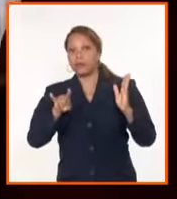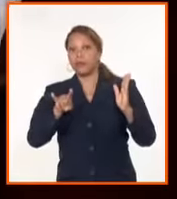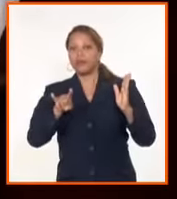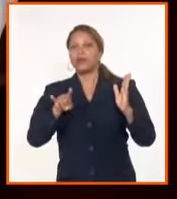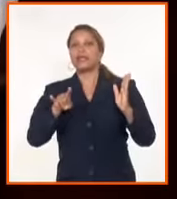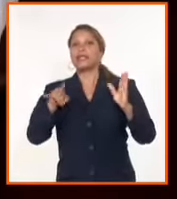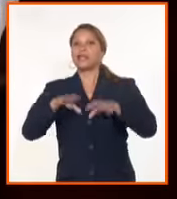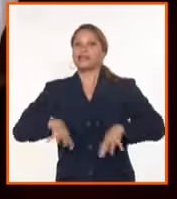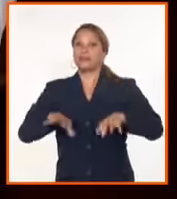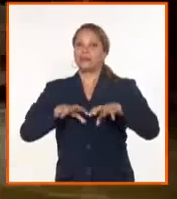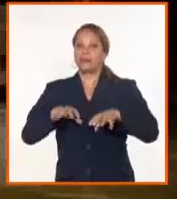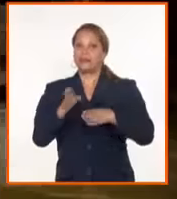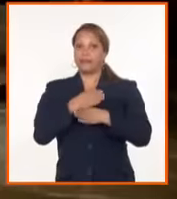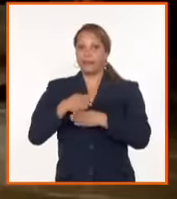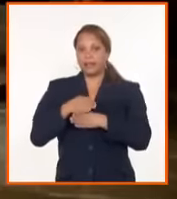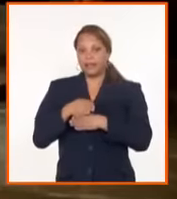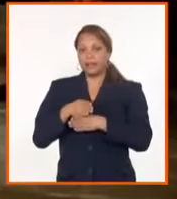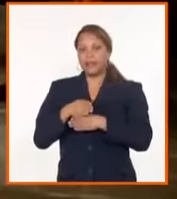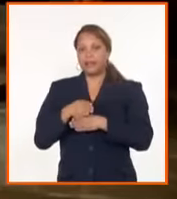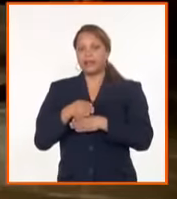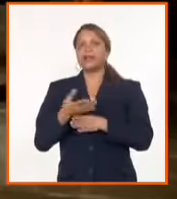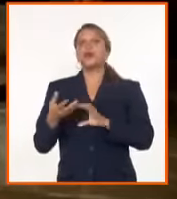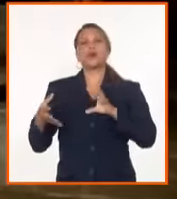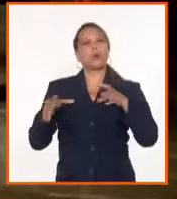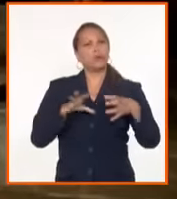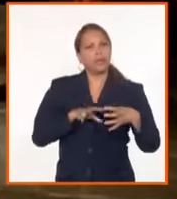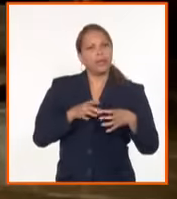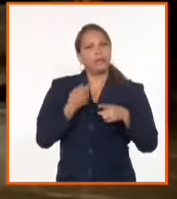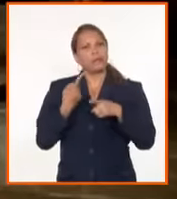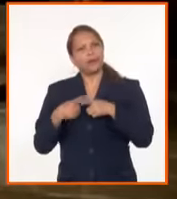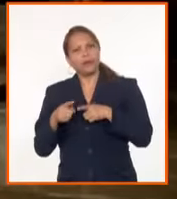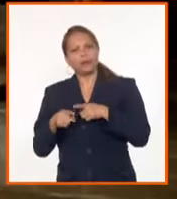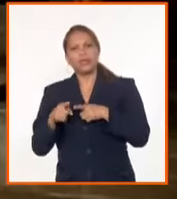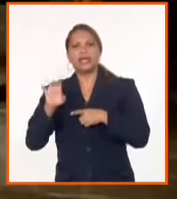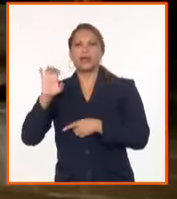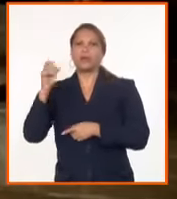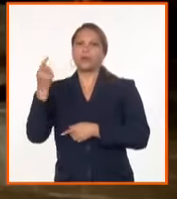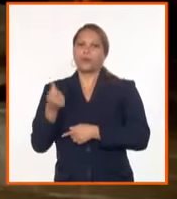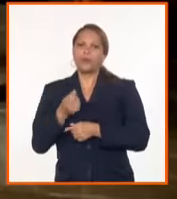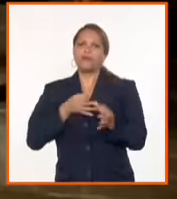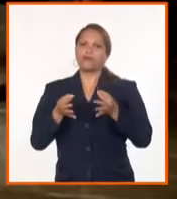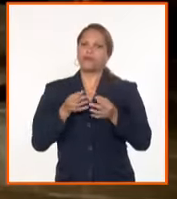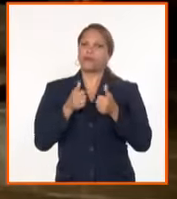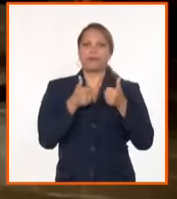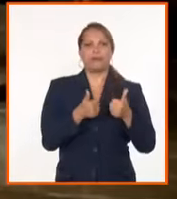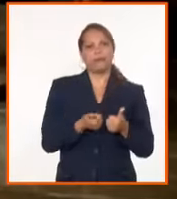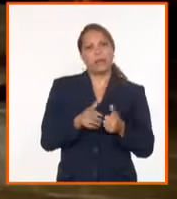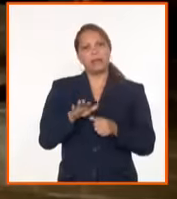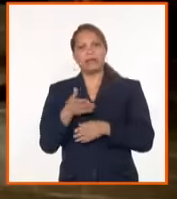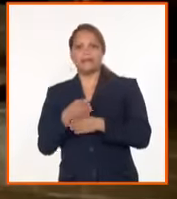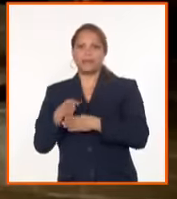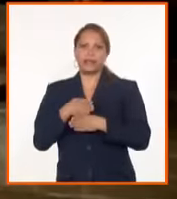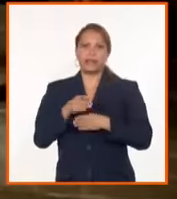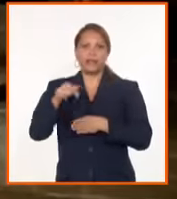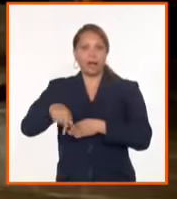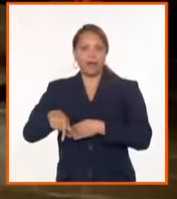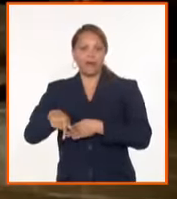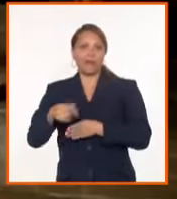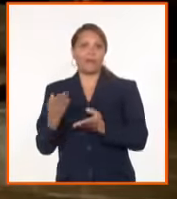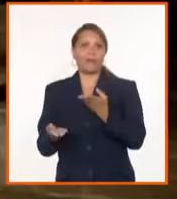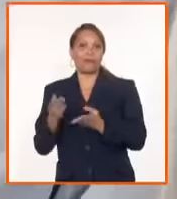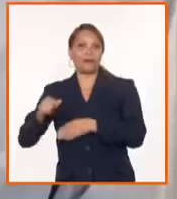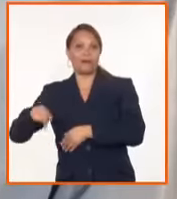no tenemos. Con situaciones complejas, pero con otras holguras. La economía tenía un funcionamiento muy distinto al que tenemos